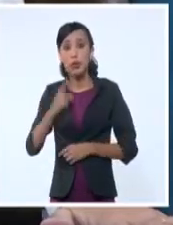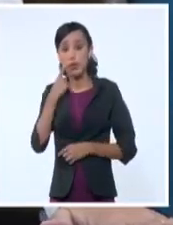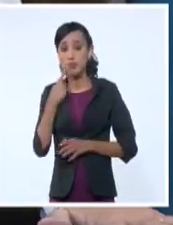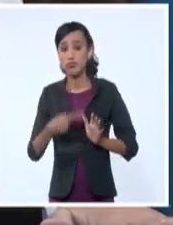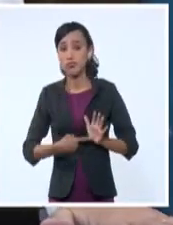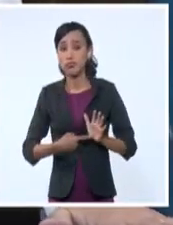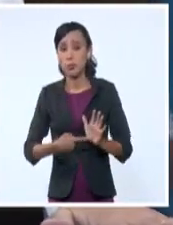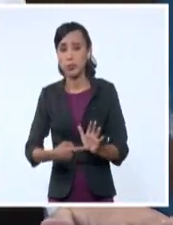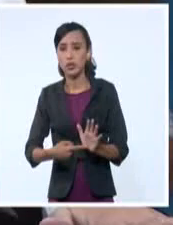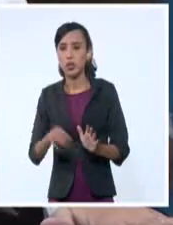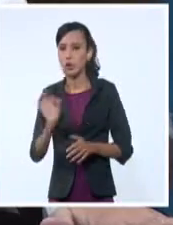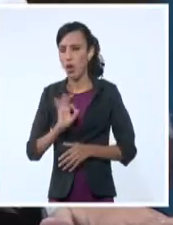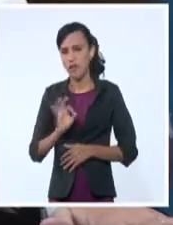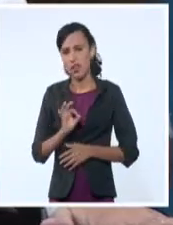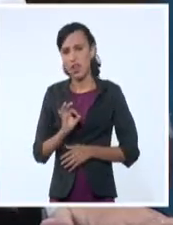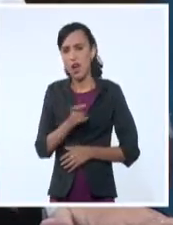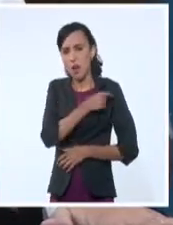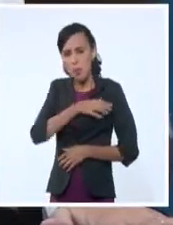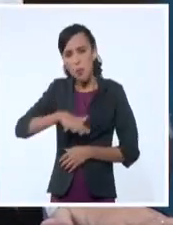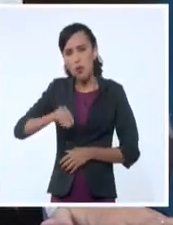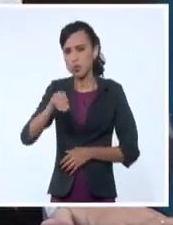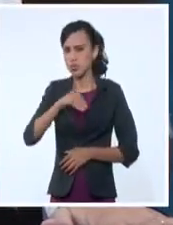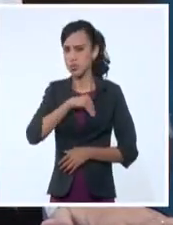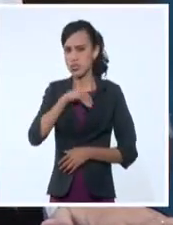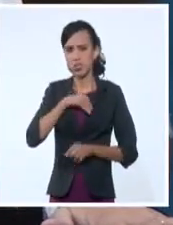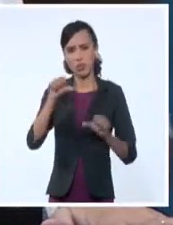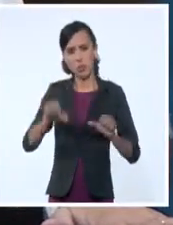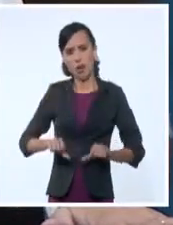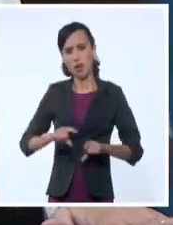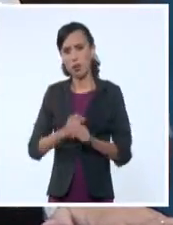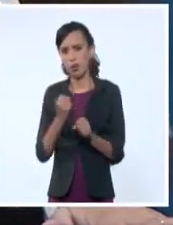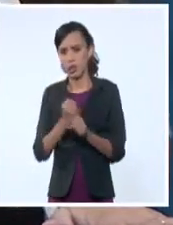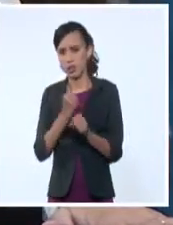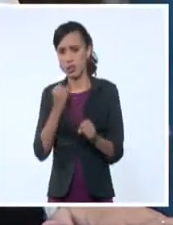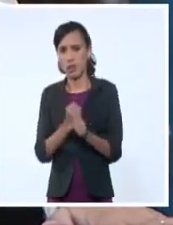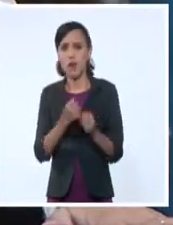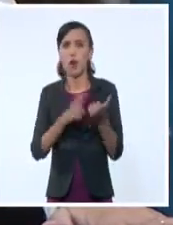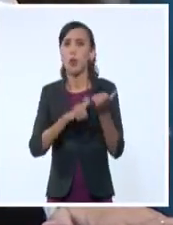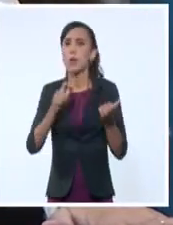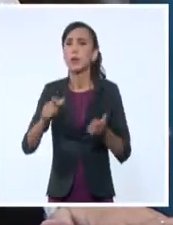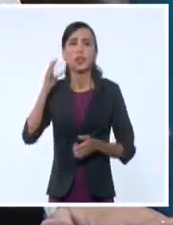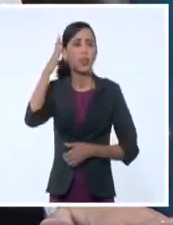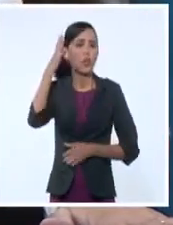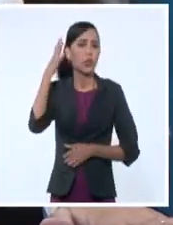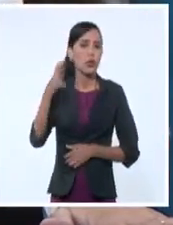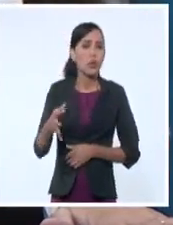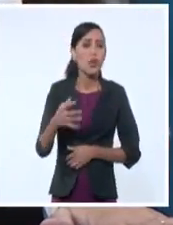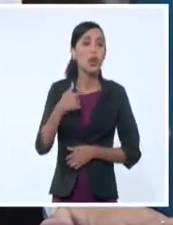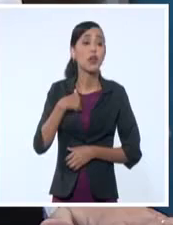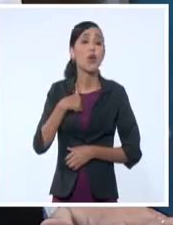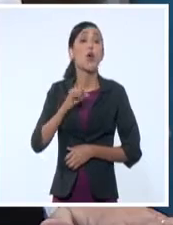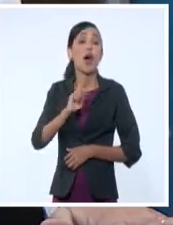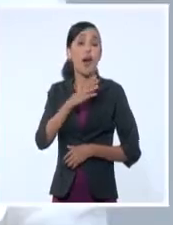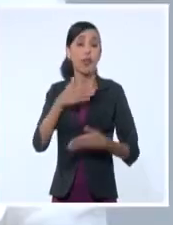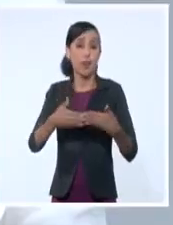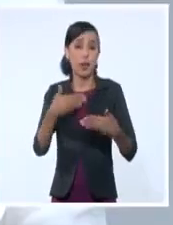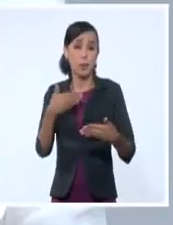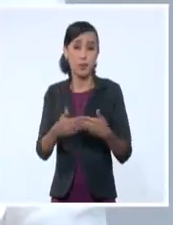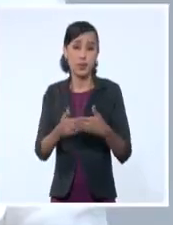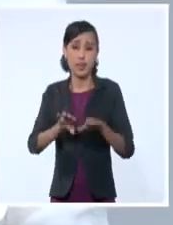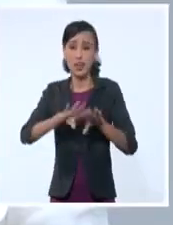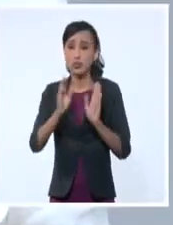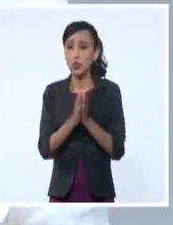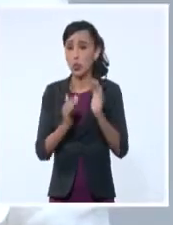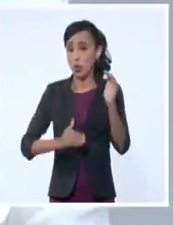todavía hay muchas insatisfacciones con la gestión del partido, del gobierno, de las administraciones a todos los niveles.